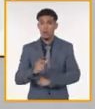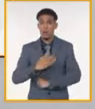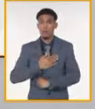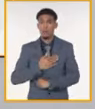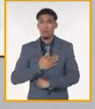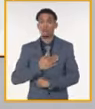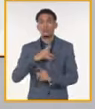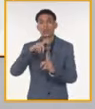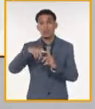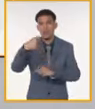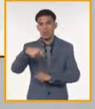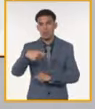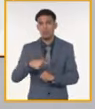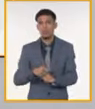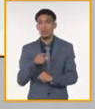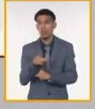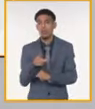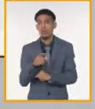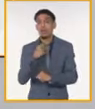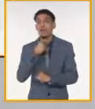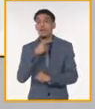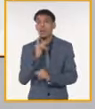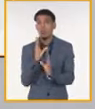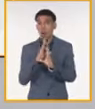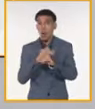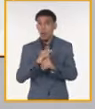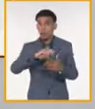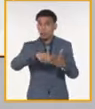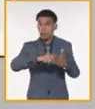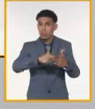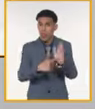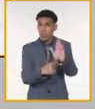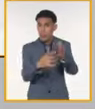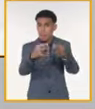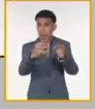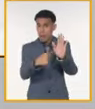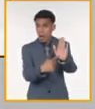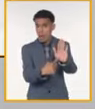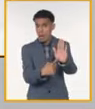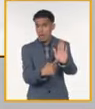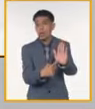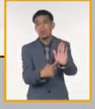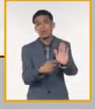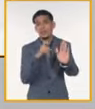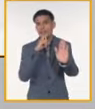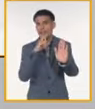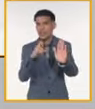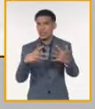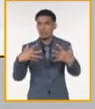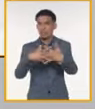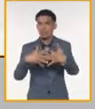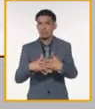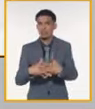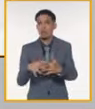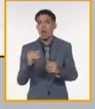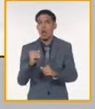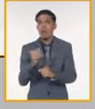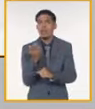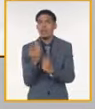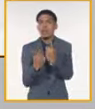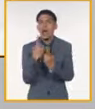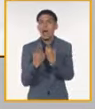de tribunal entonces si usted no tiene un contrato que lo respalde verdaderamente usted va a ser muy difícil establecer Esa esa reclamación tiene que